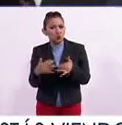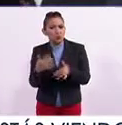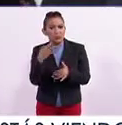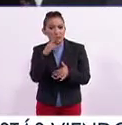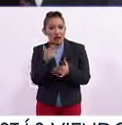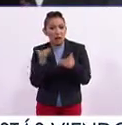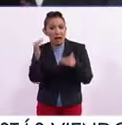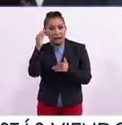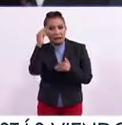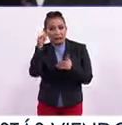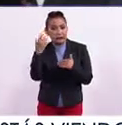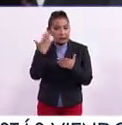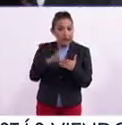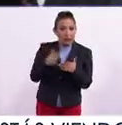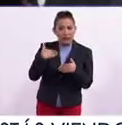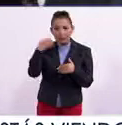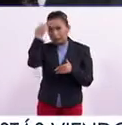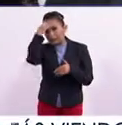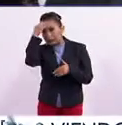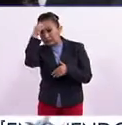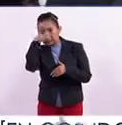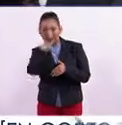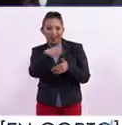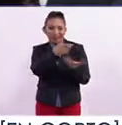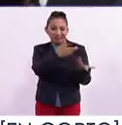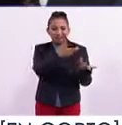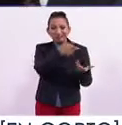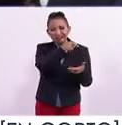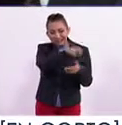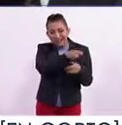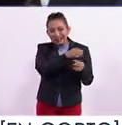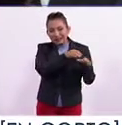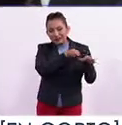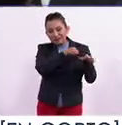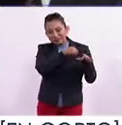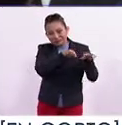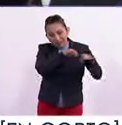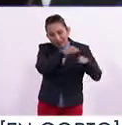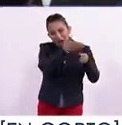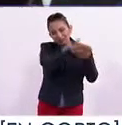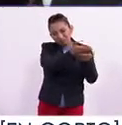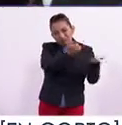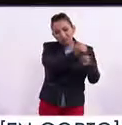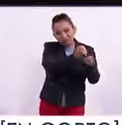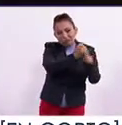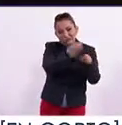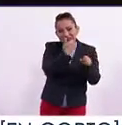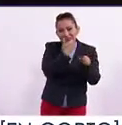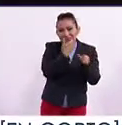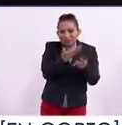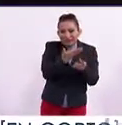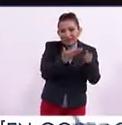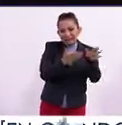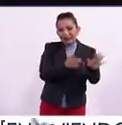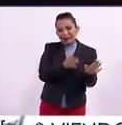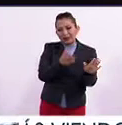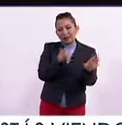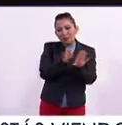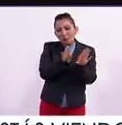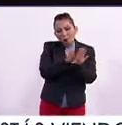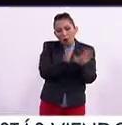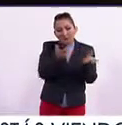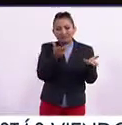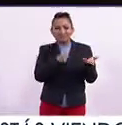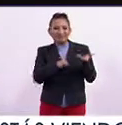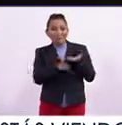más completo. Y en la práctica, pues siempre he estado un poco reacio a meterme mucho